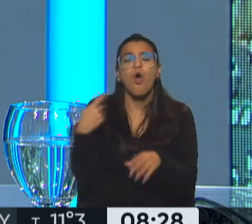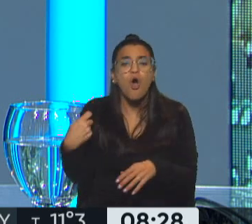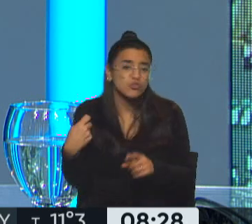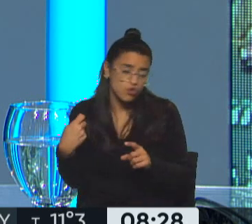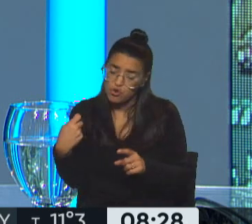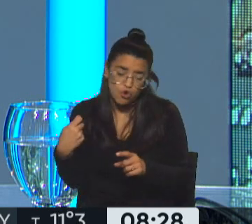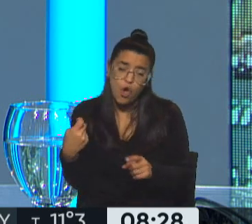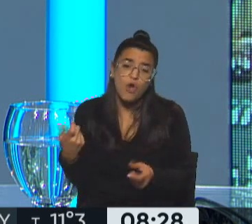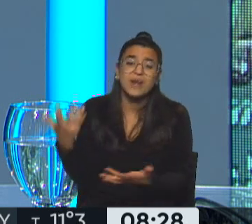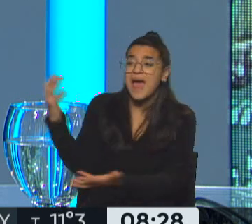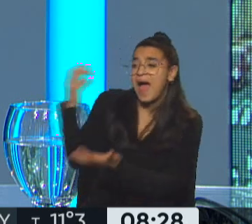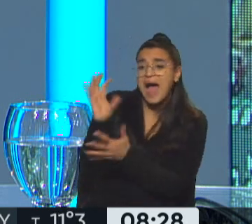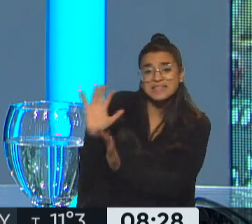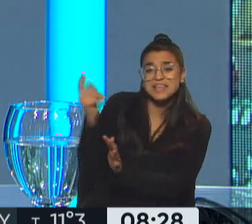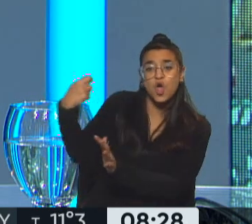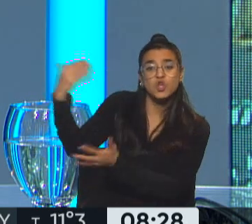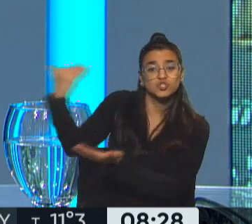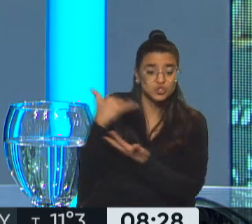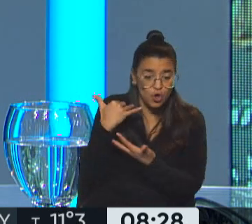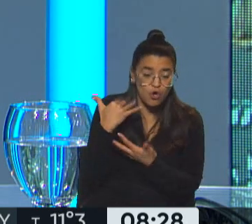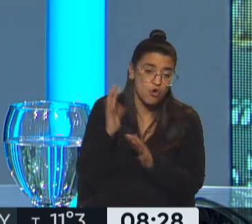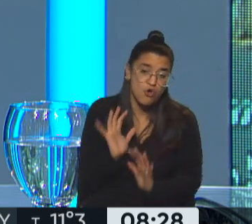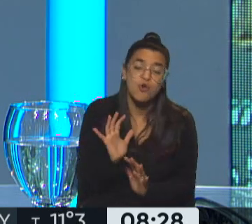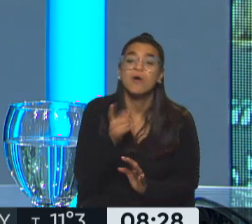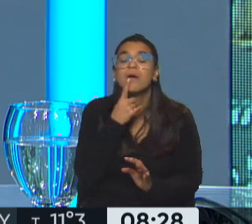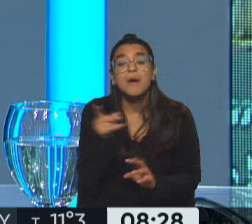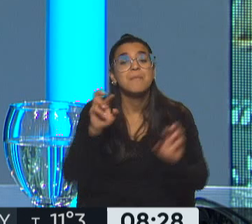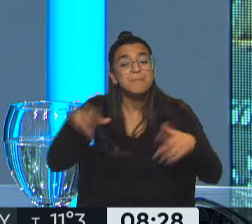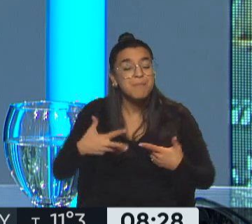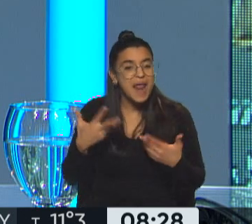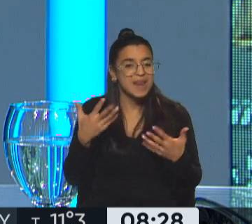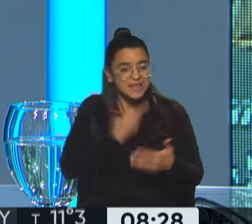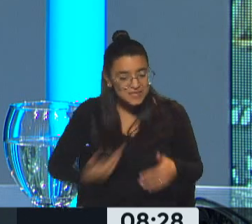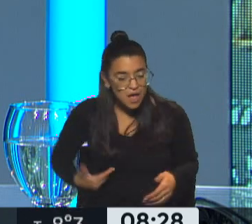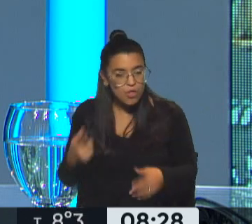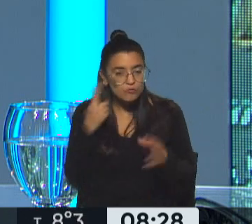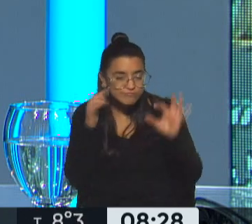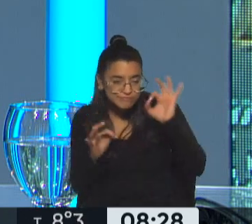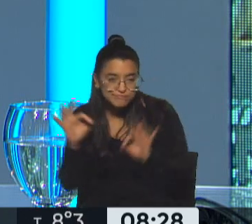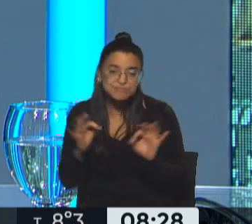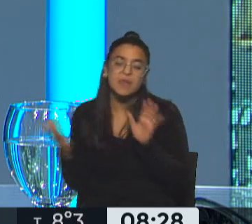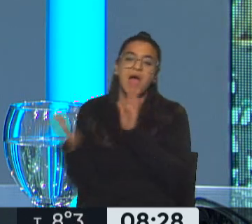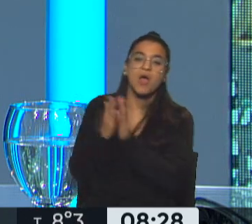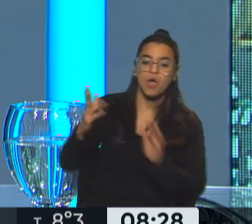los recibimos los costos. Ahora, analizar esas políticas de Estado es lo que tenemos que hacer, esa cogestión